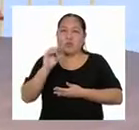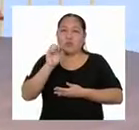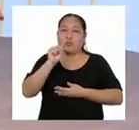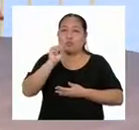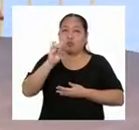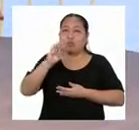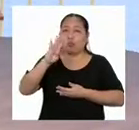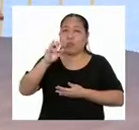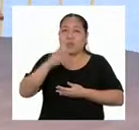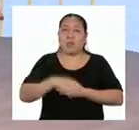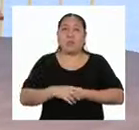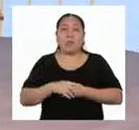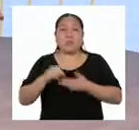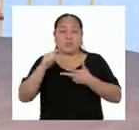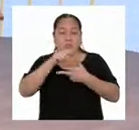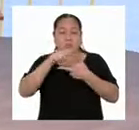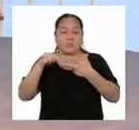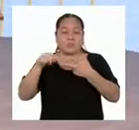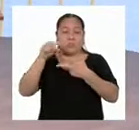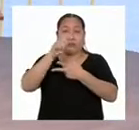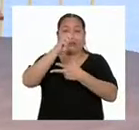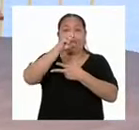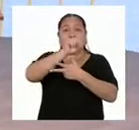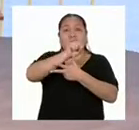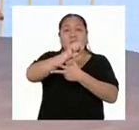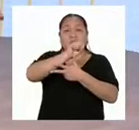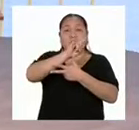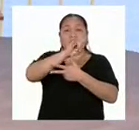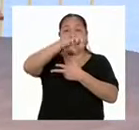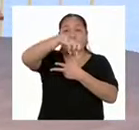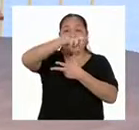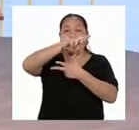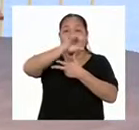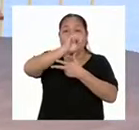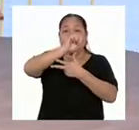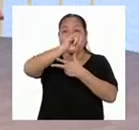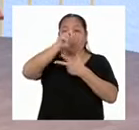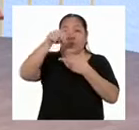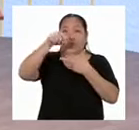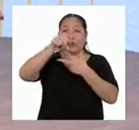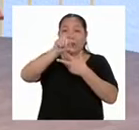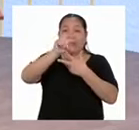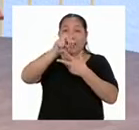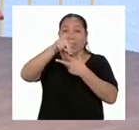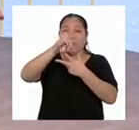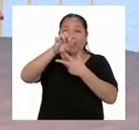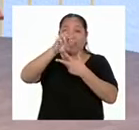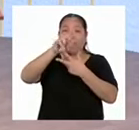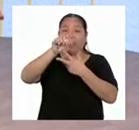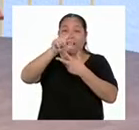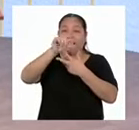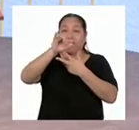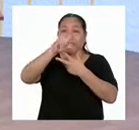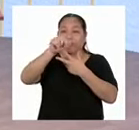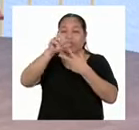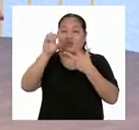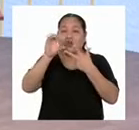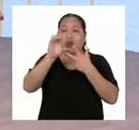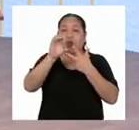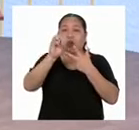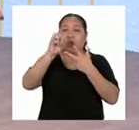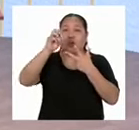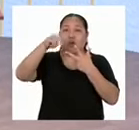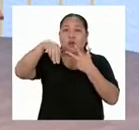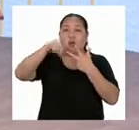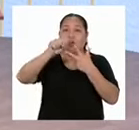como las técnicas de supresión, generalización o construcción. Estas serían nuestras estrategias de lectura.